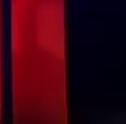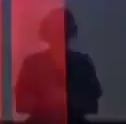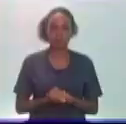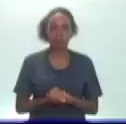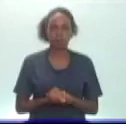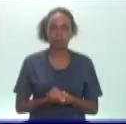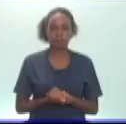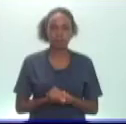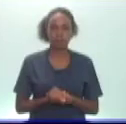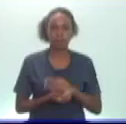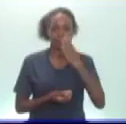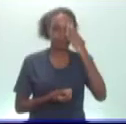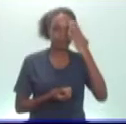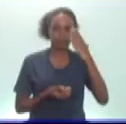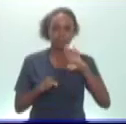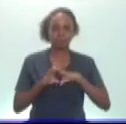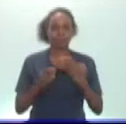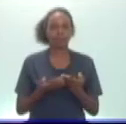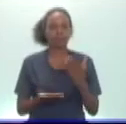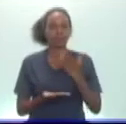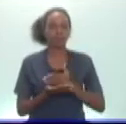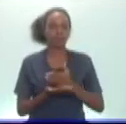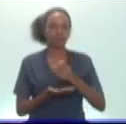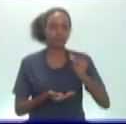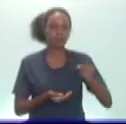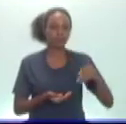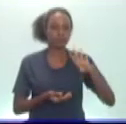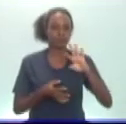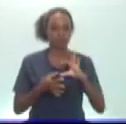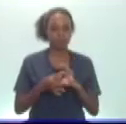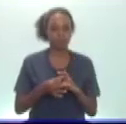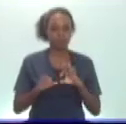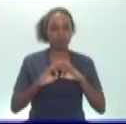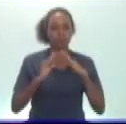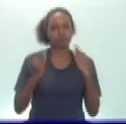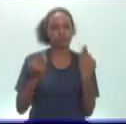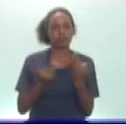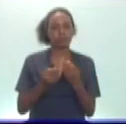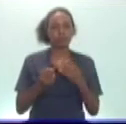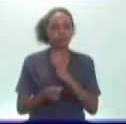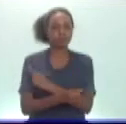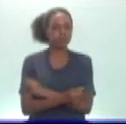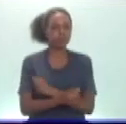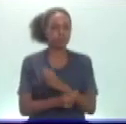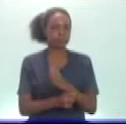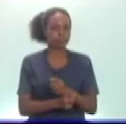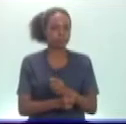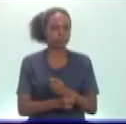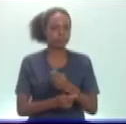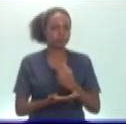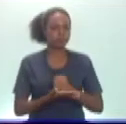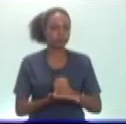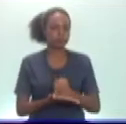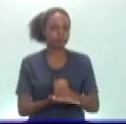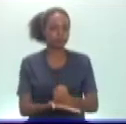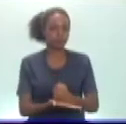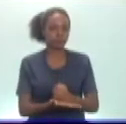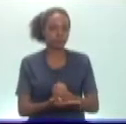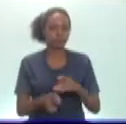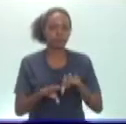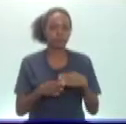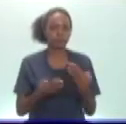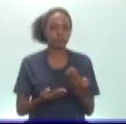Tengan un saludo todos los estudiantes de cuarto grado, familiares y docentes que nos acompañan en esta nueva emisión televisiva de la asignatura